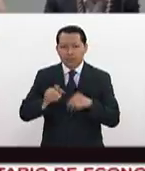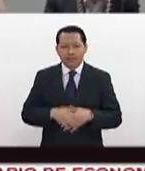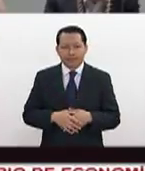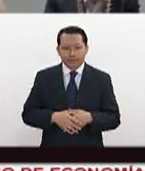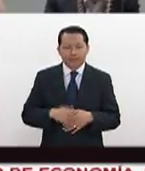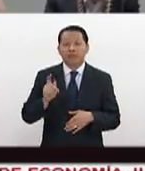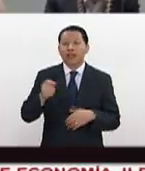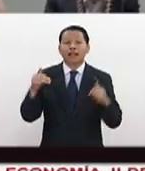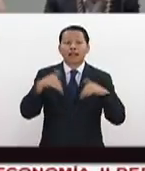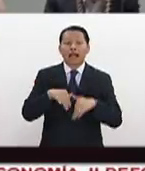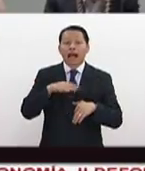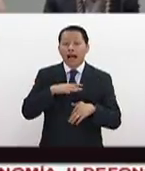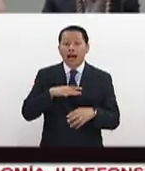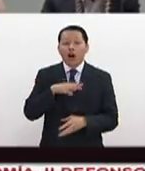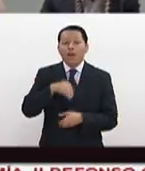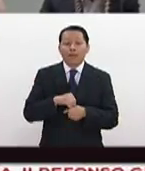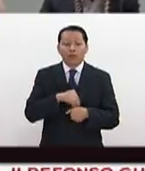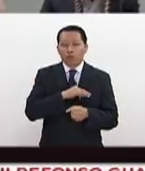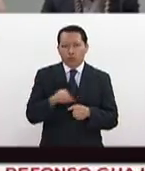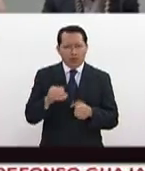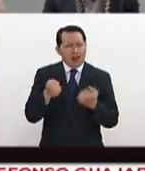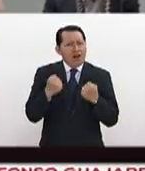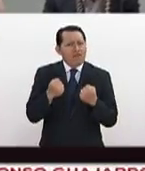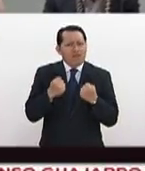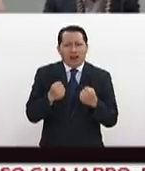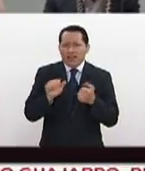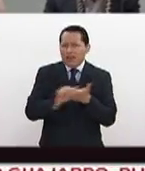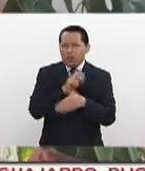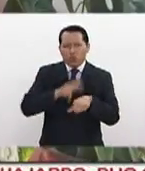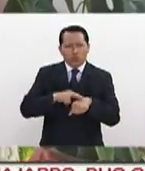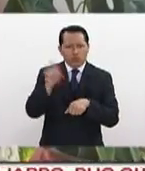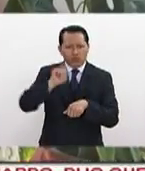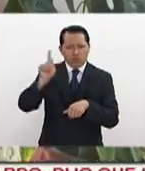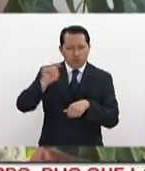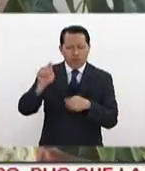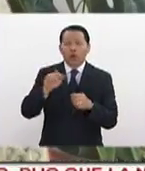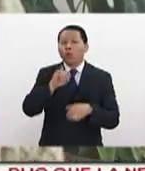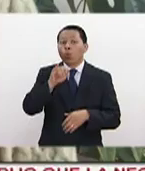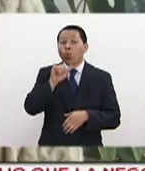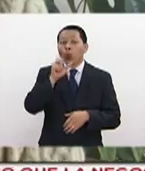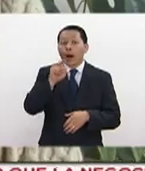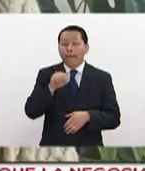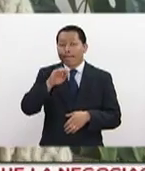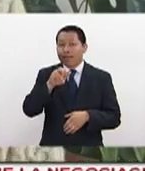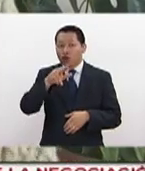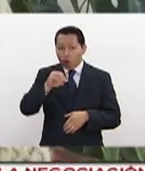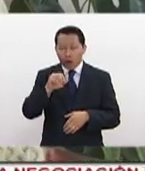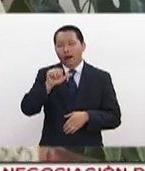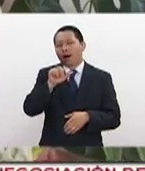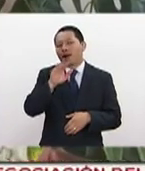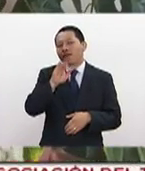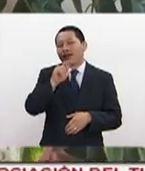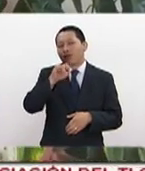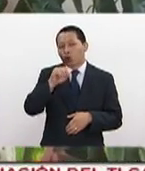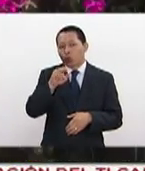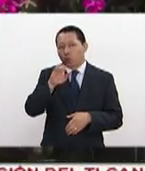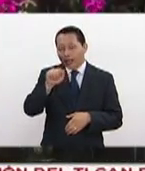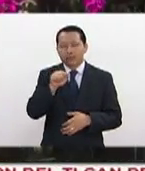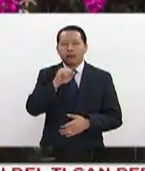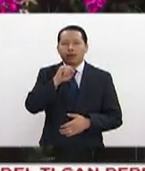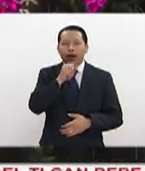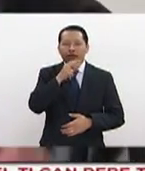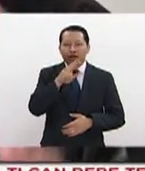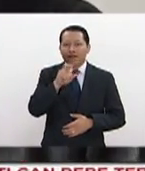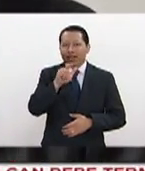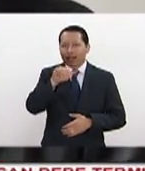el encuentro logró conformar un cartel de gran calidad literaria que incluye a figuras como Juan Villoro, Alberto Ruiz Sánchez, Javier Velasco